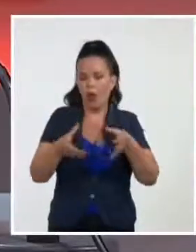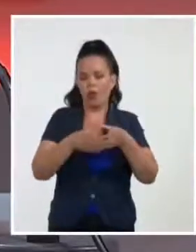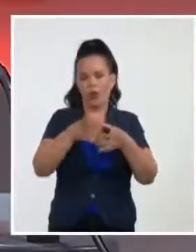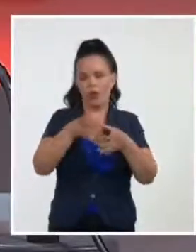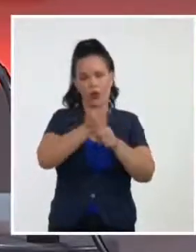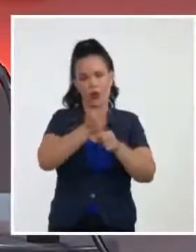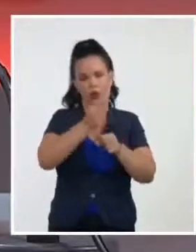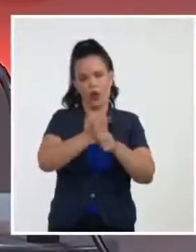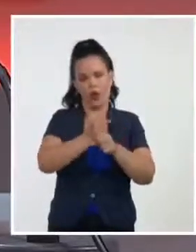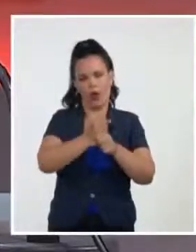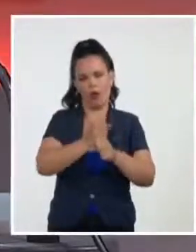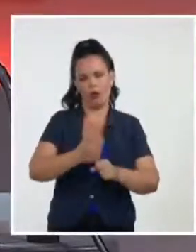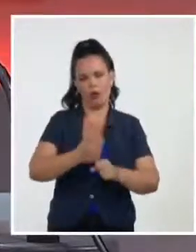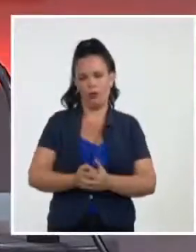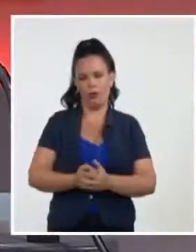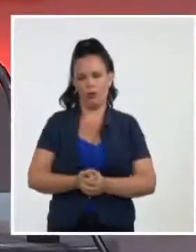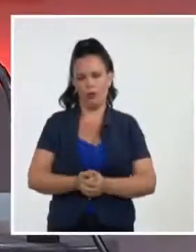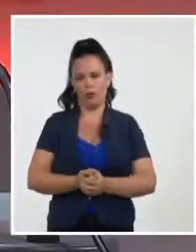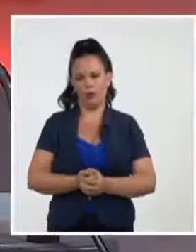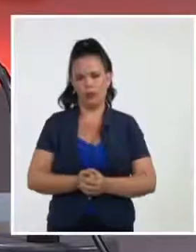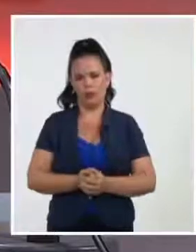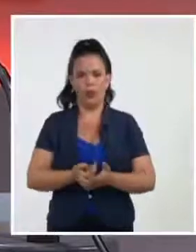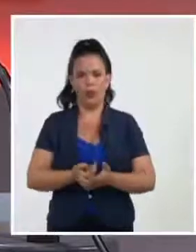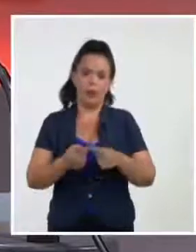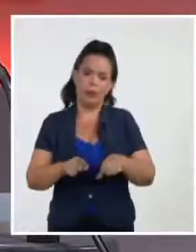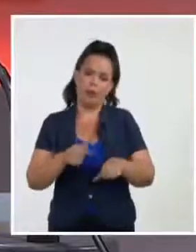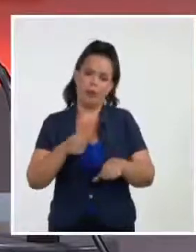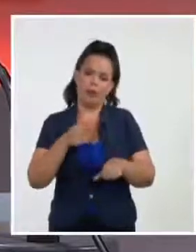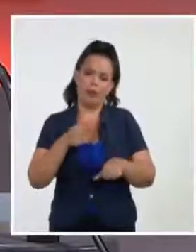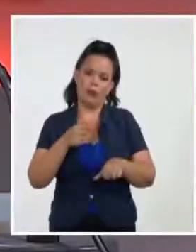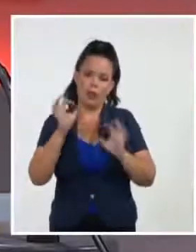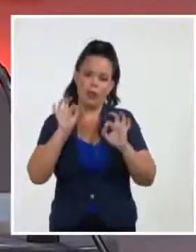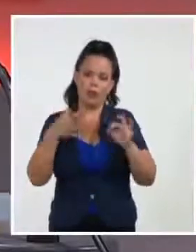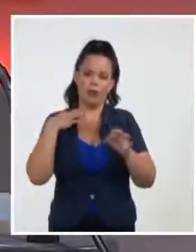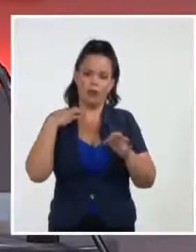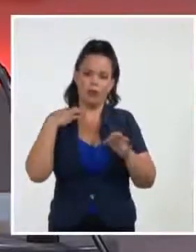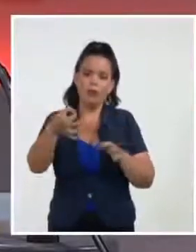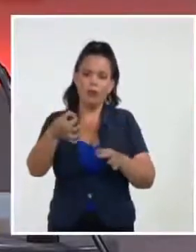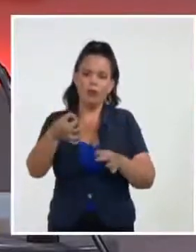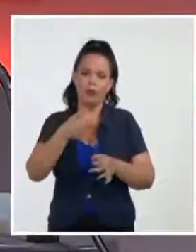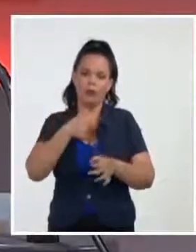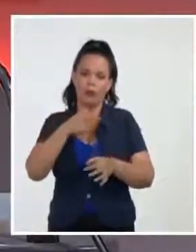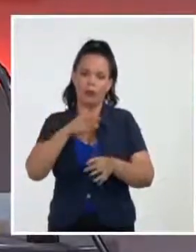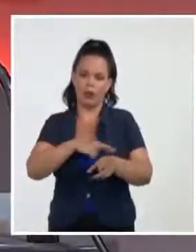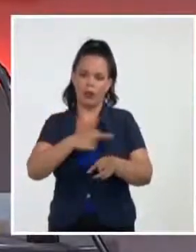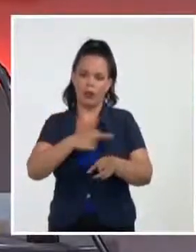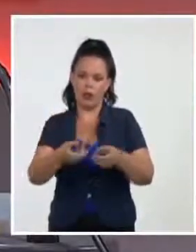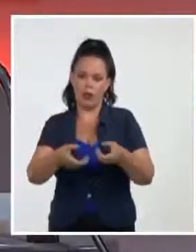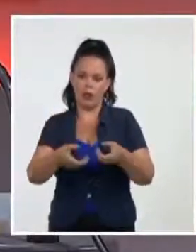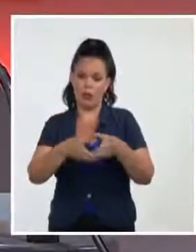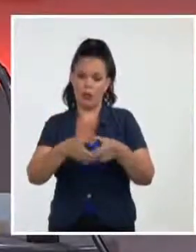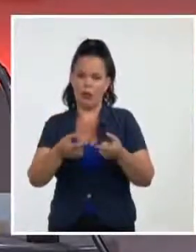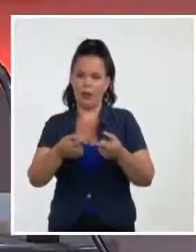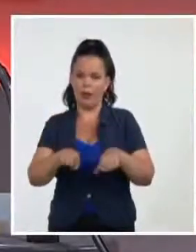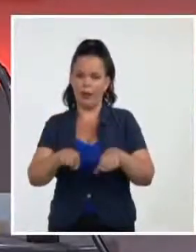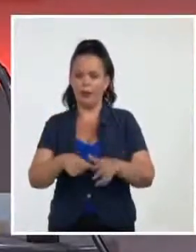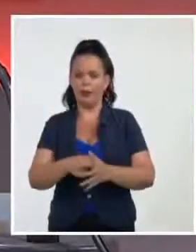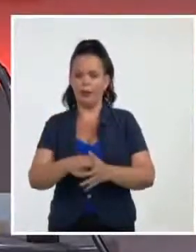mí en todas las ocasiones de venirlo a defender, ¿no? Pero bueno,